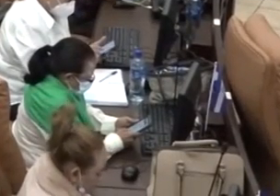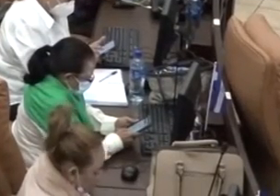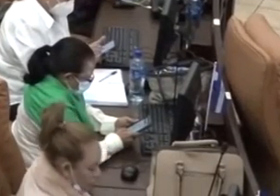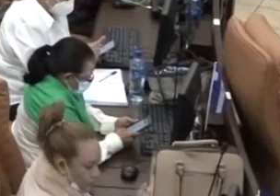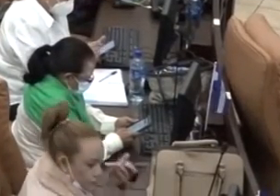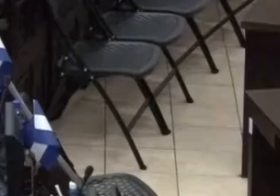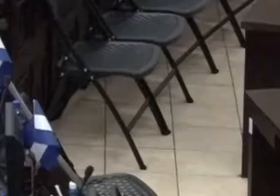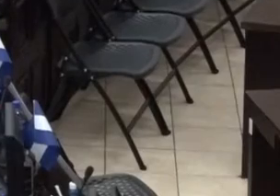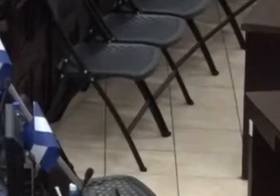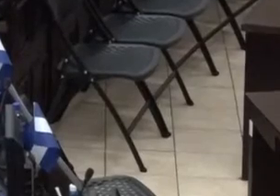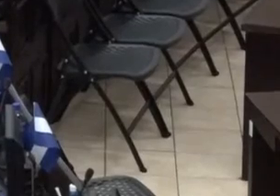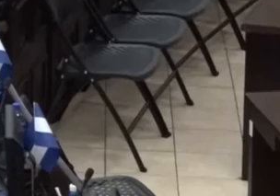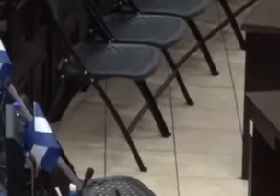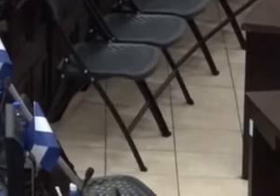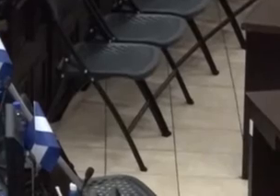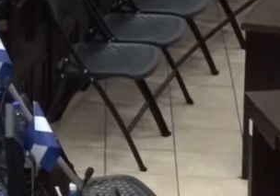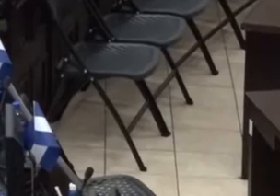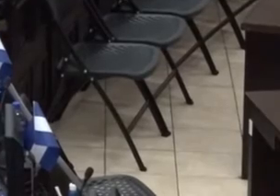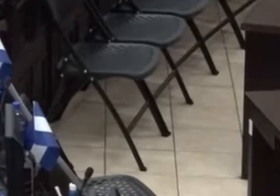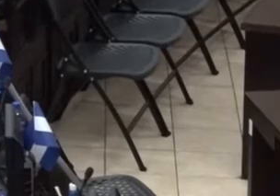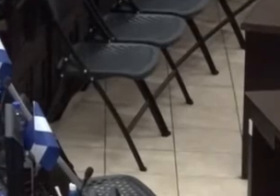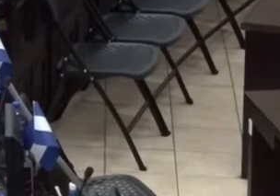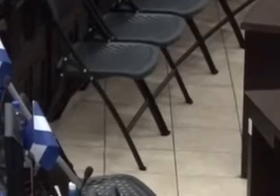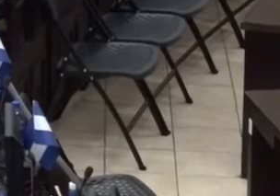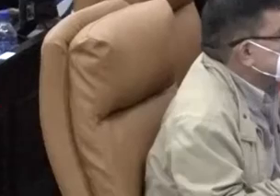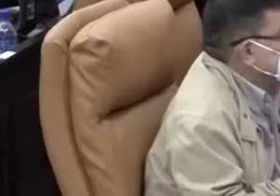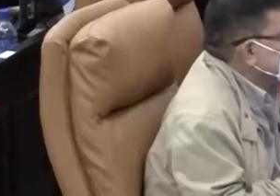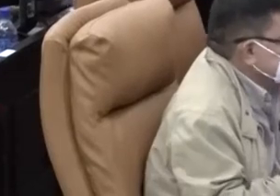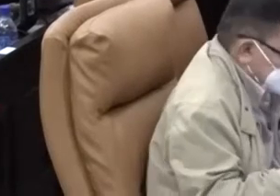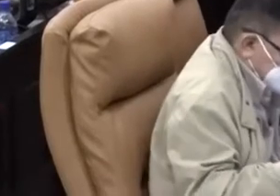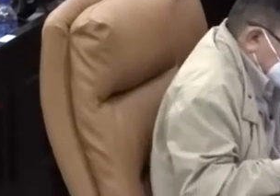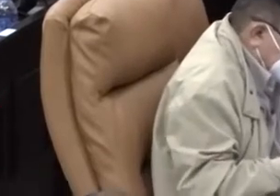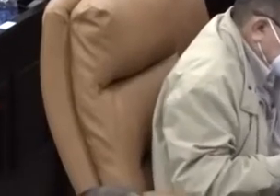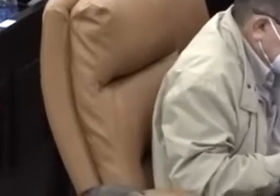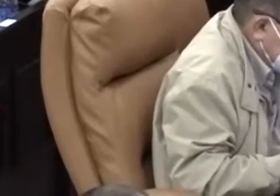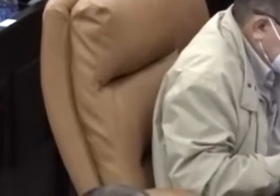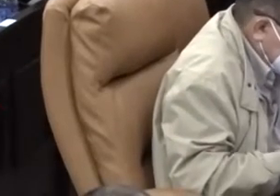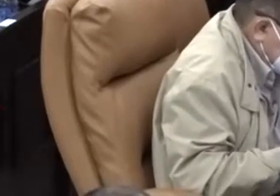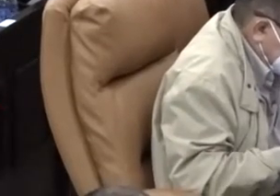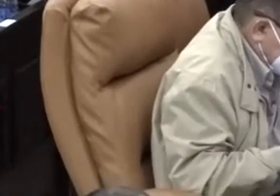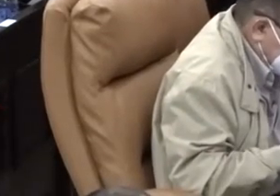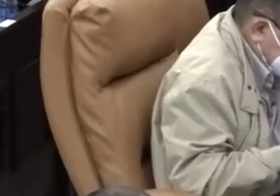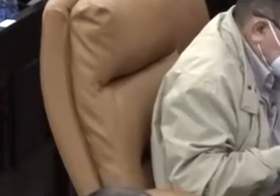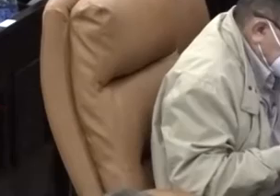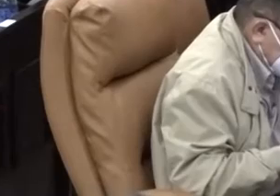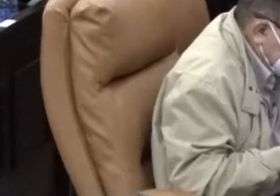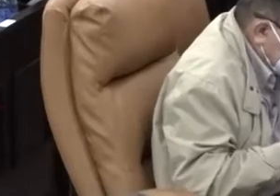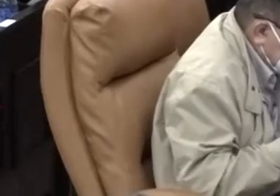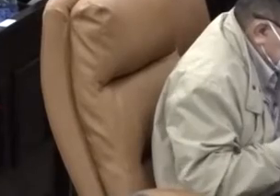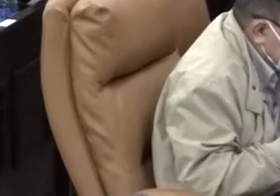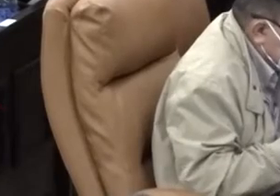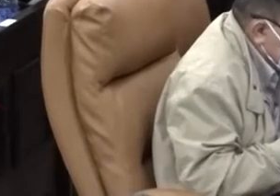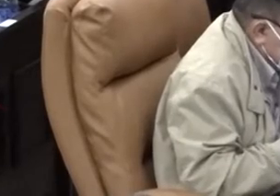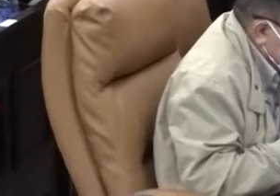de financiamiento firmado entre Nicaragua y la Internacional IDA del Banco Mundial el 2 de abril de 2018